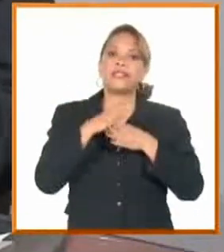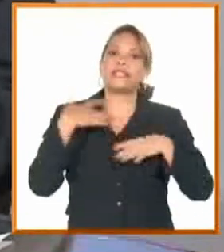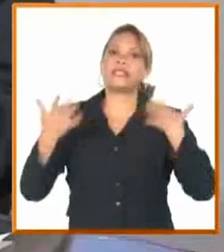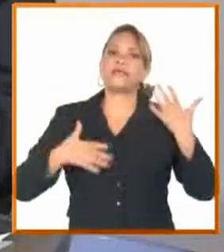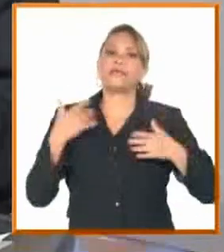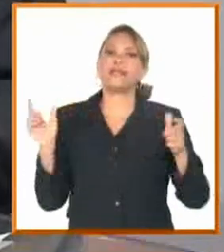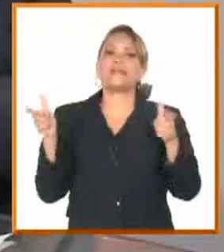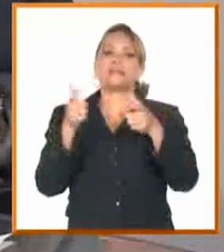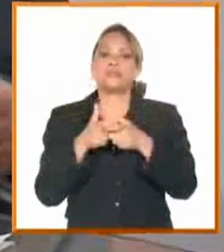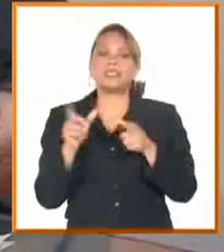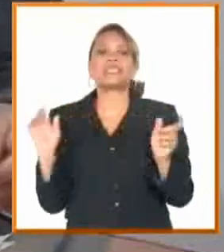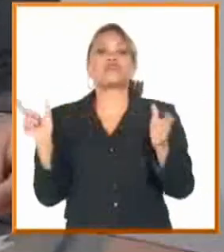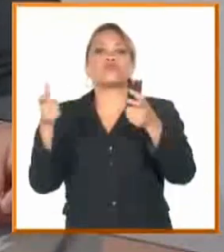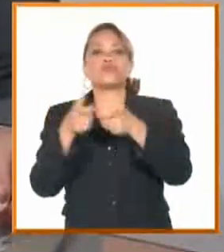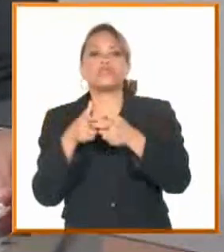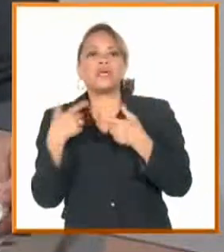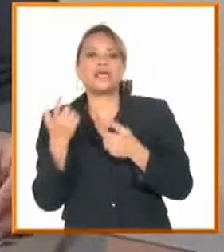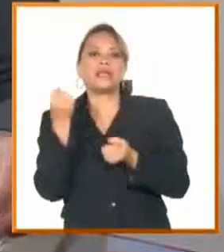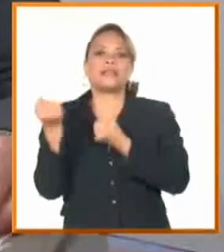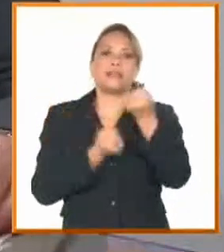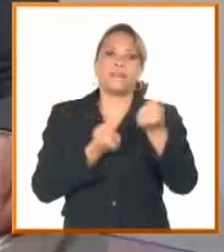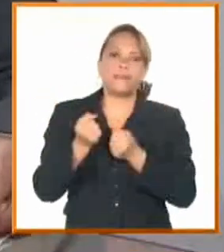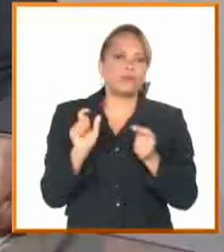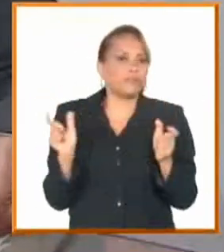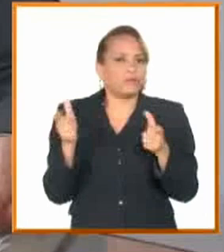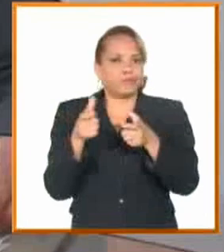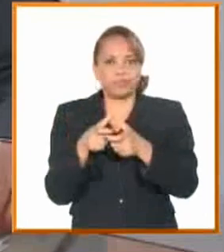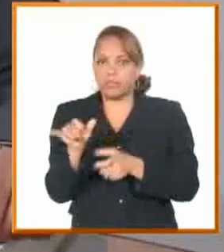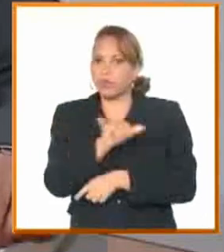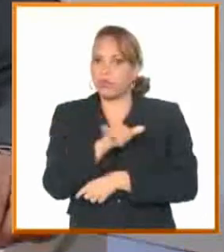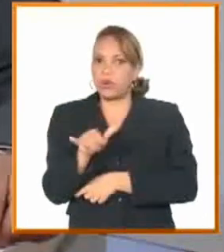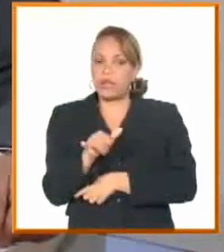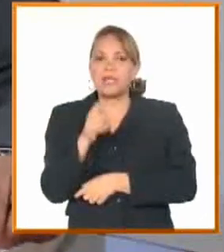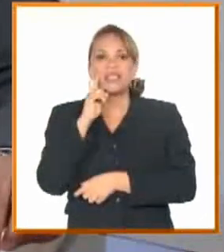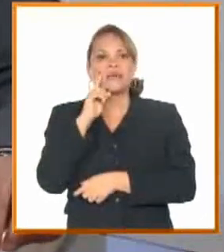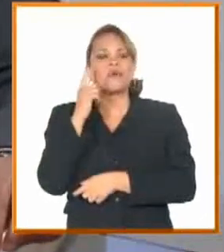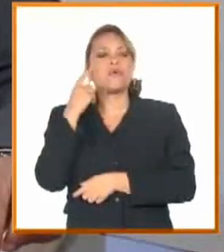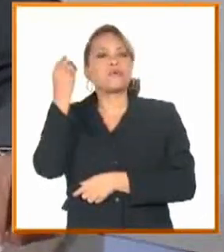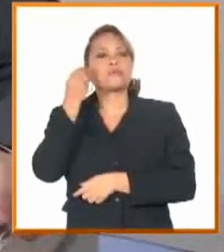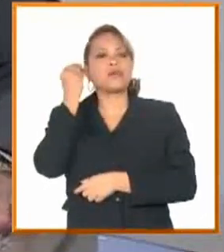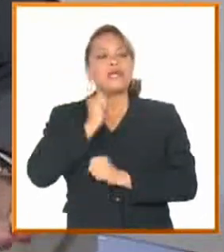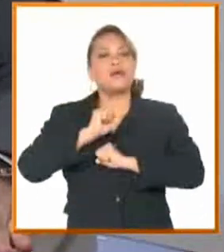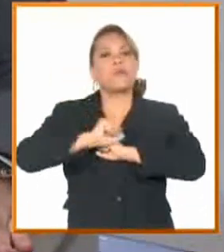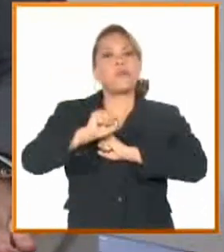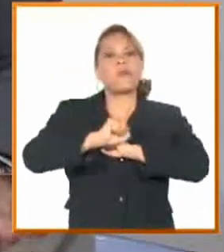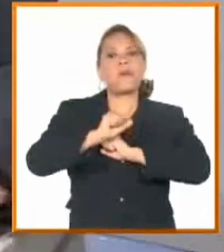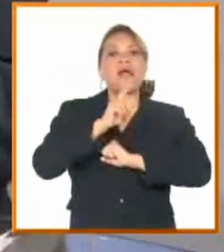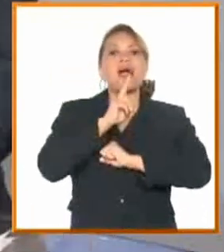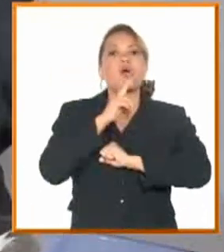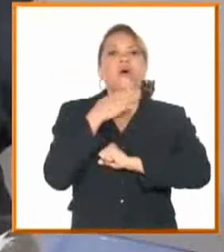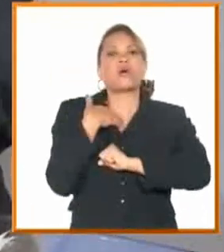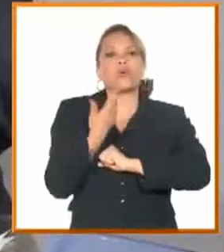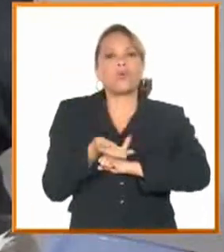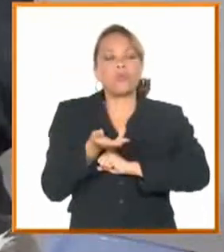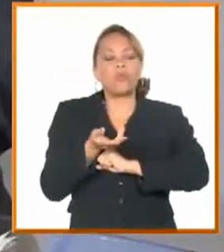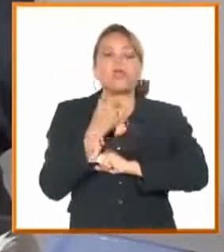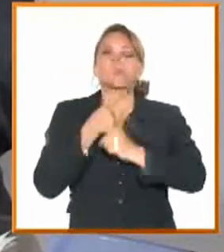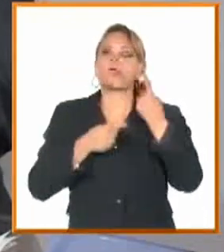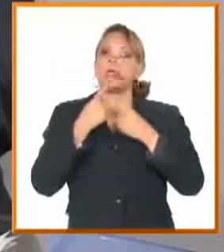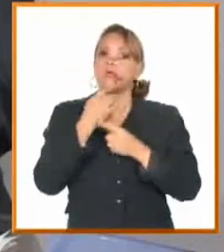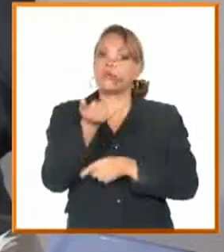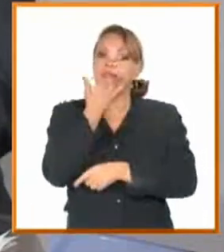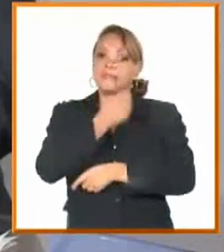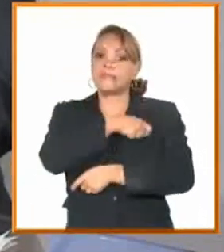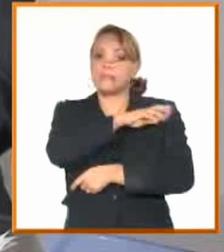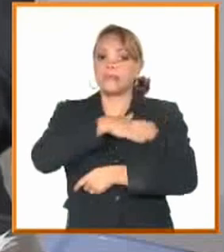reducir el transporte. Estamos atendiendo, por ejemplo, el tema del bombeo del agua, un tema muy sensible para la población, porque no, en varios